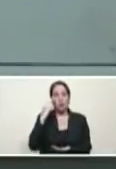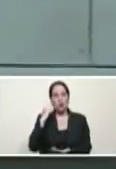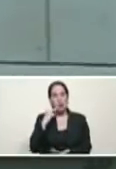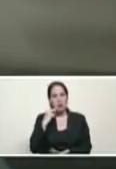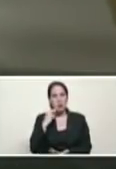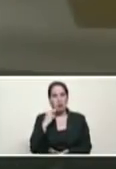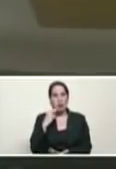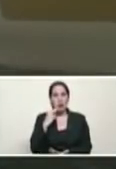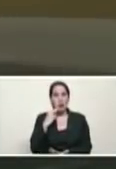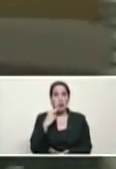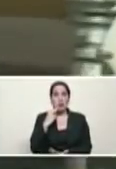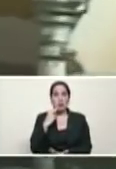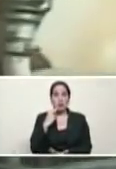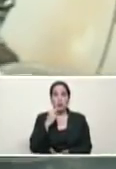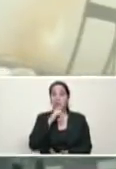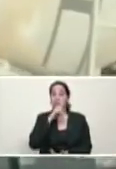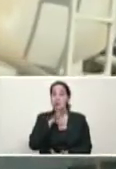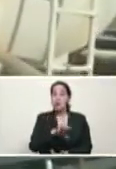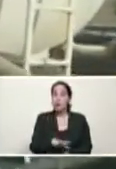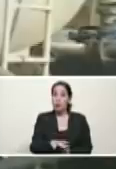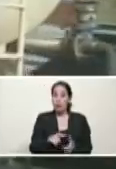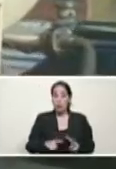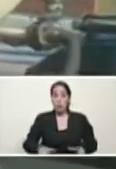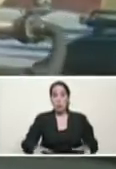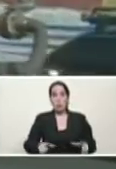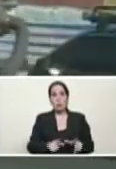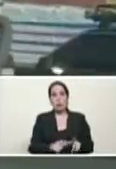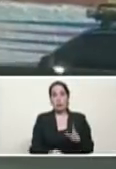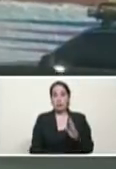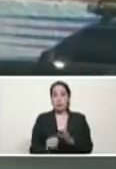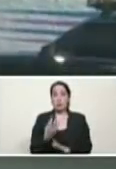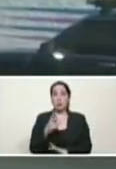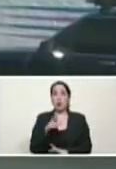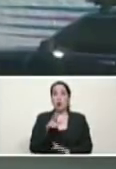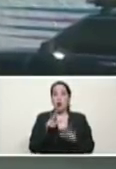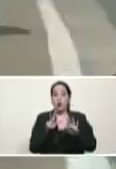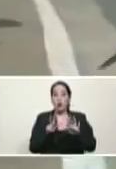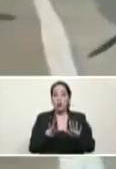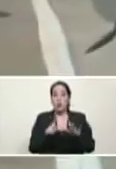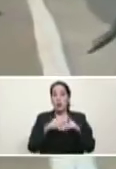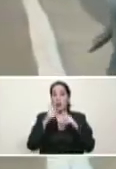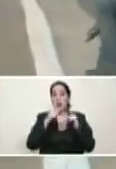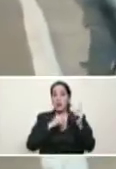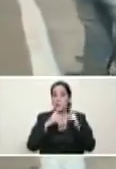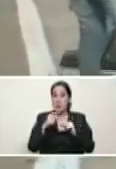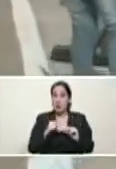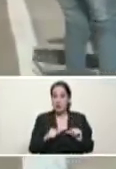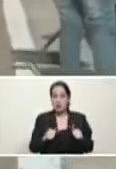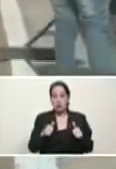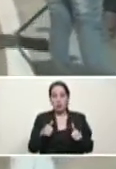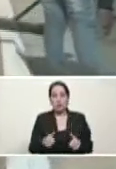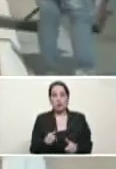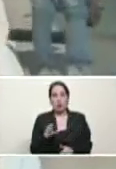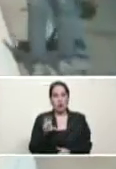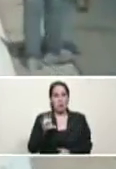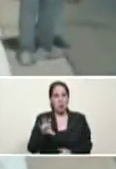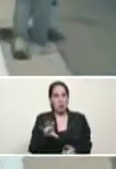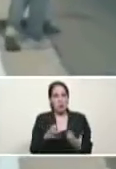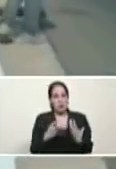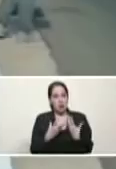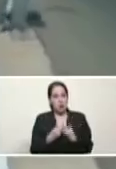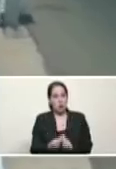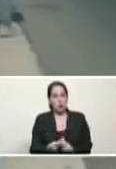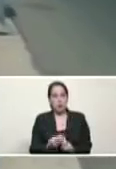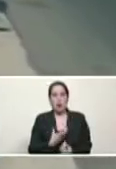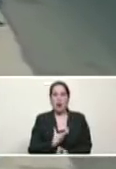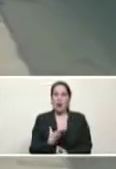patria. Una ciudad cargada de historia. Aquí nació la octava estrella, aquí se inició la patria. Me acompaña nuestro alcalde